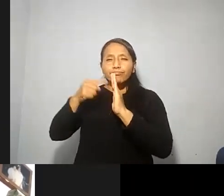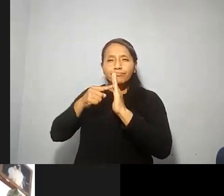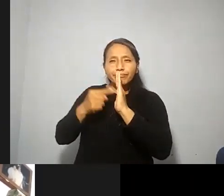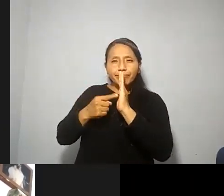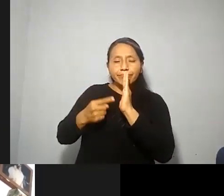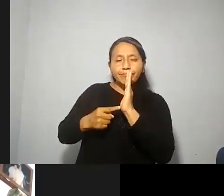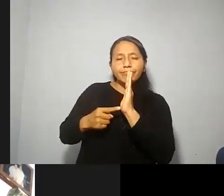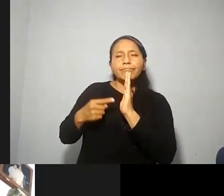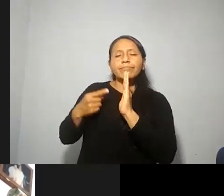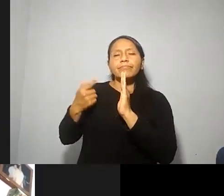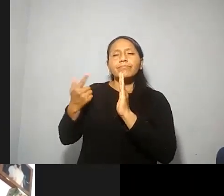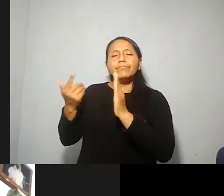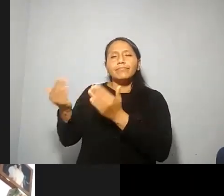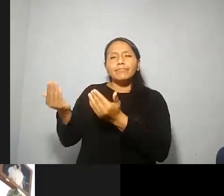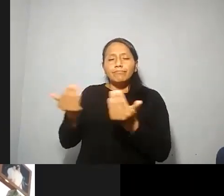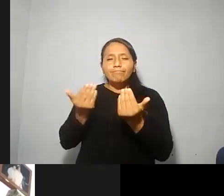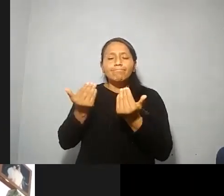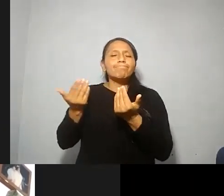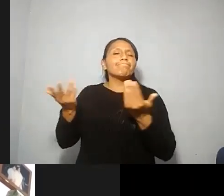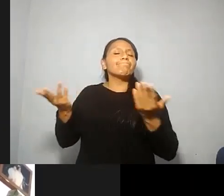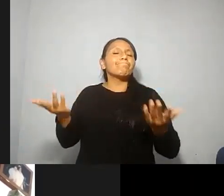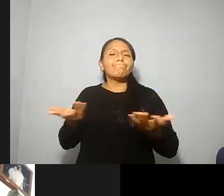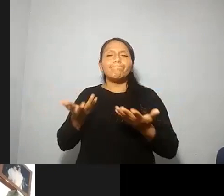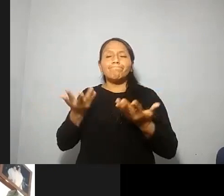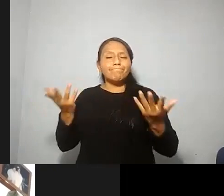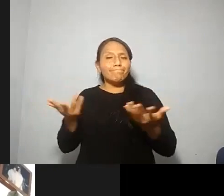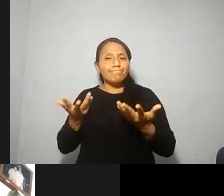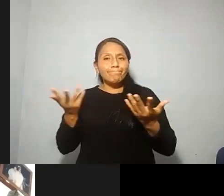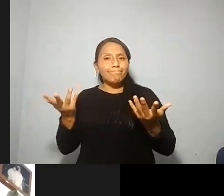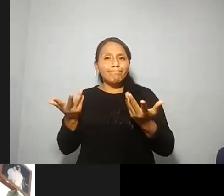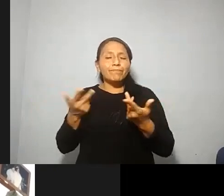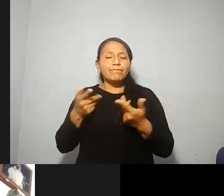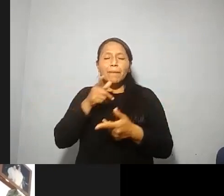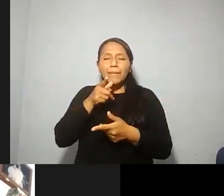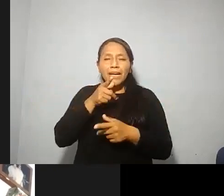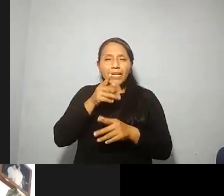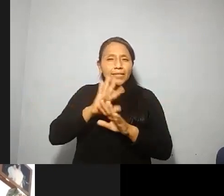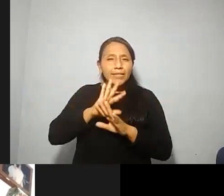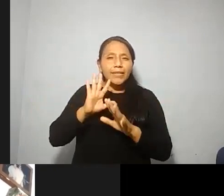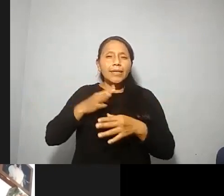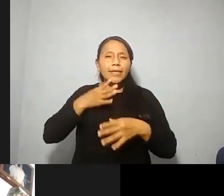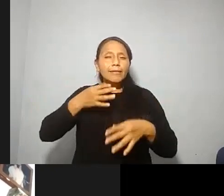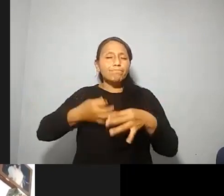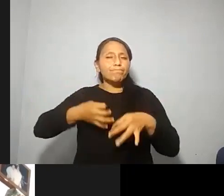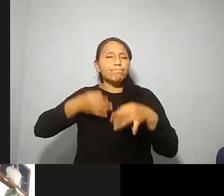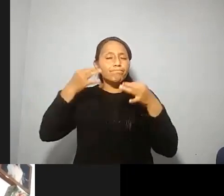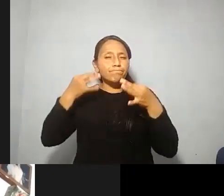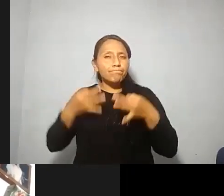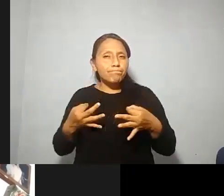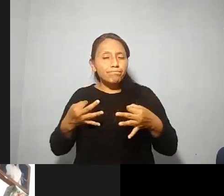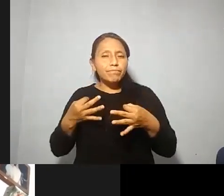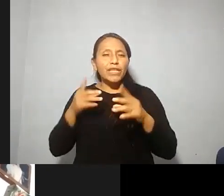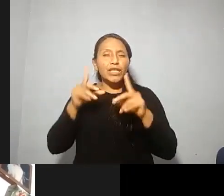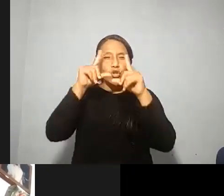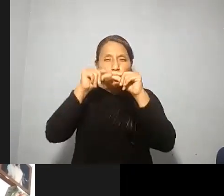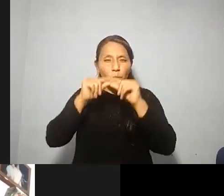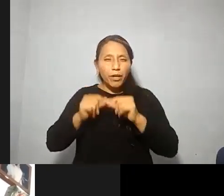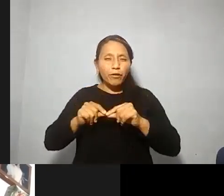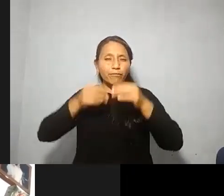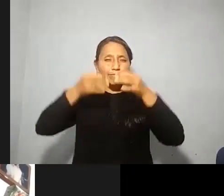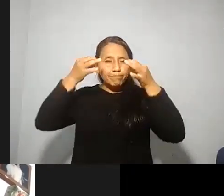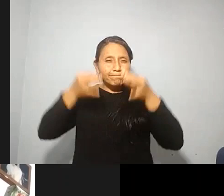pero no hay, creo que en cuestiones de números hubo